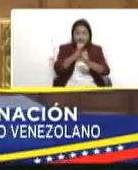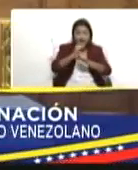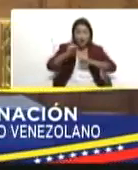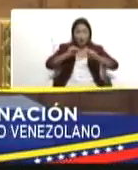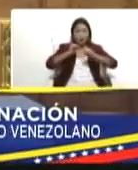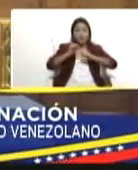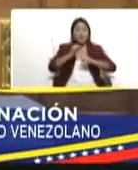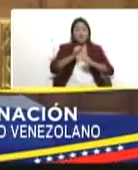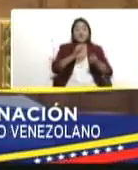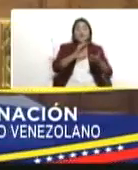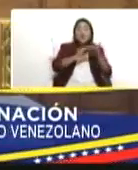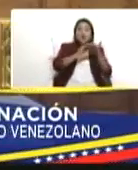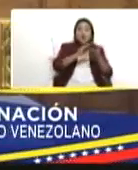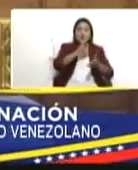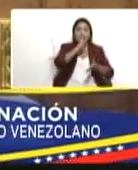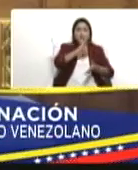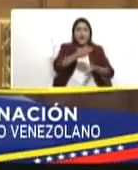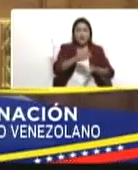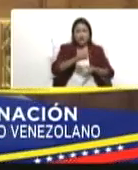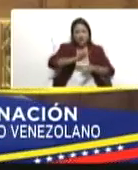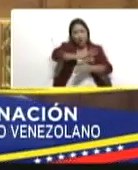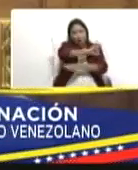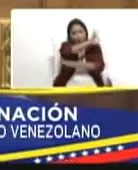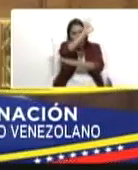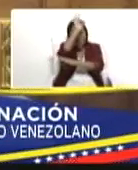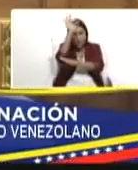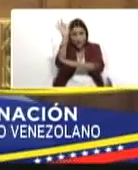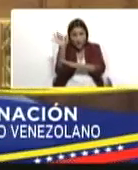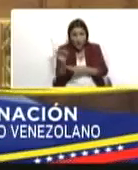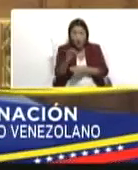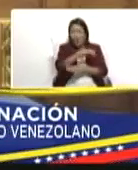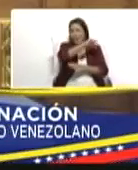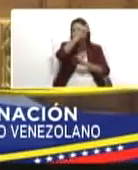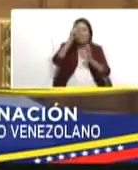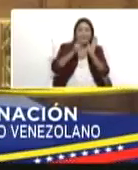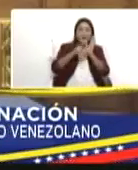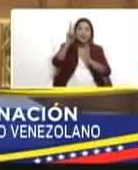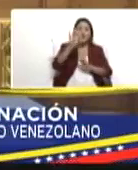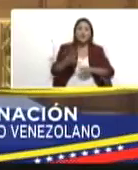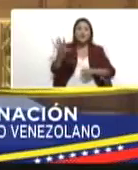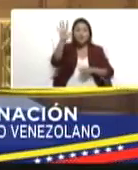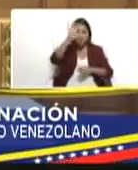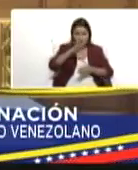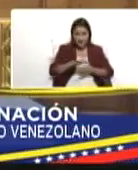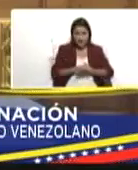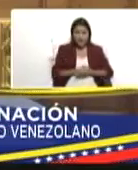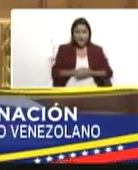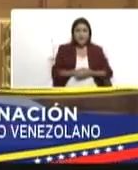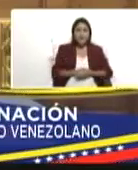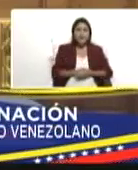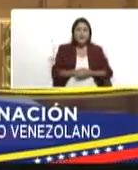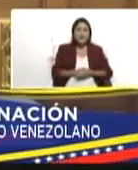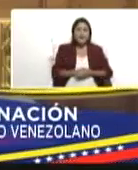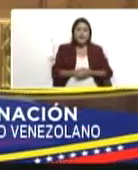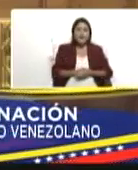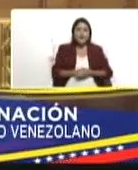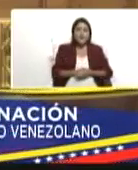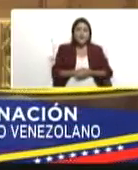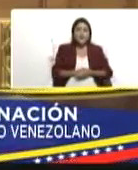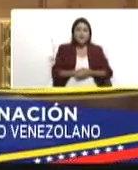real las 24 horas del día en todo el territorio nacional la octava meta